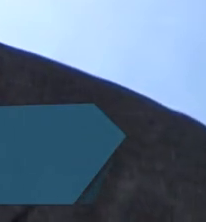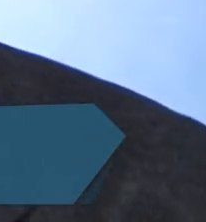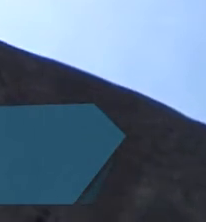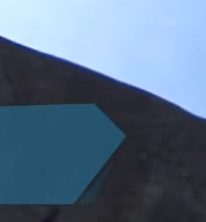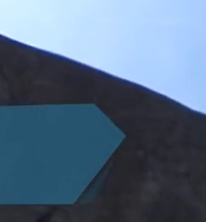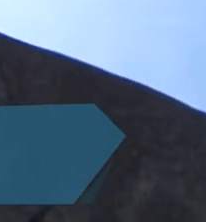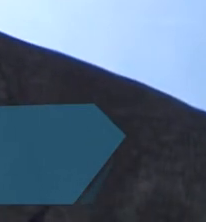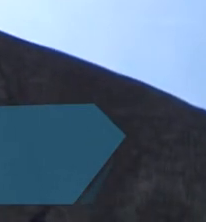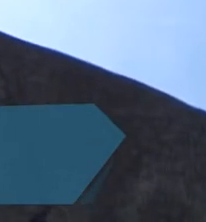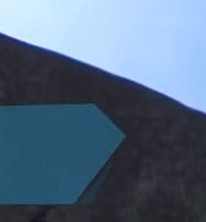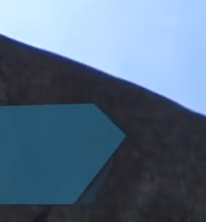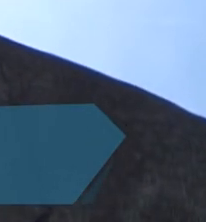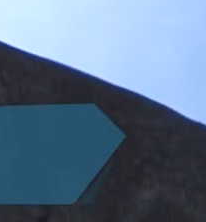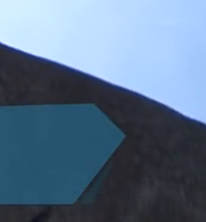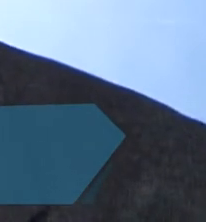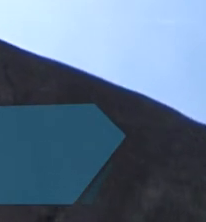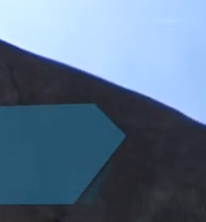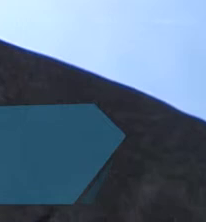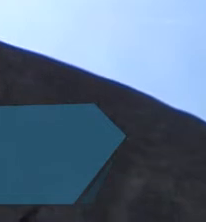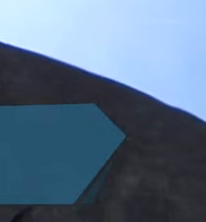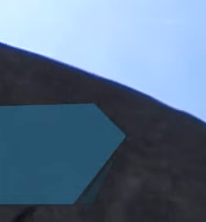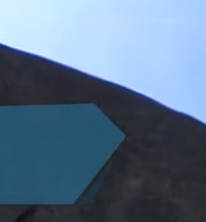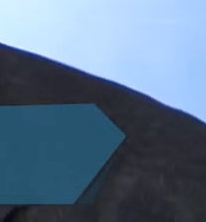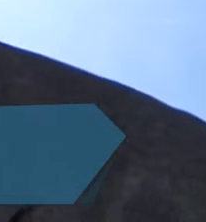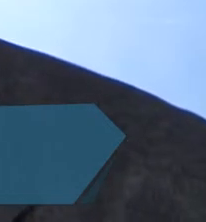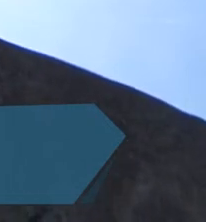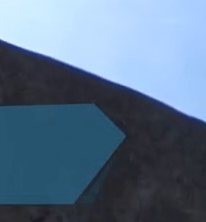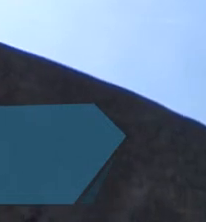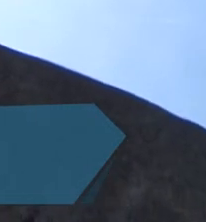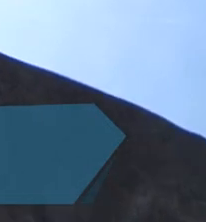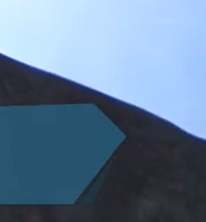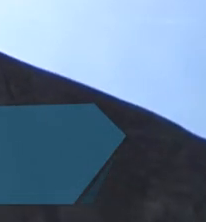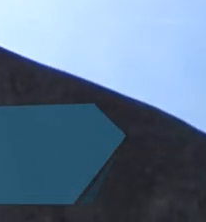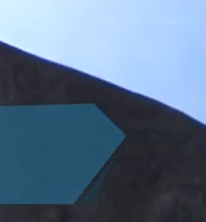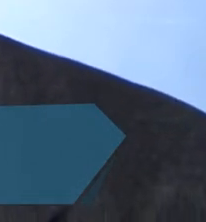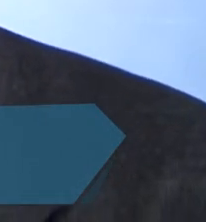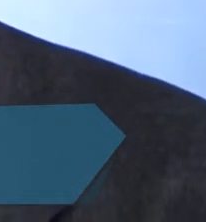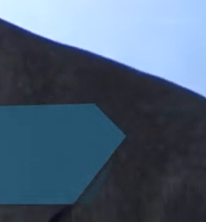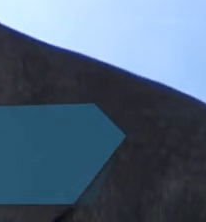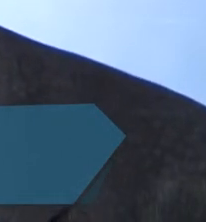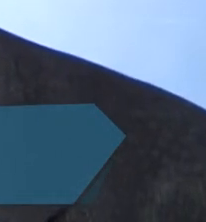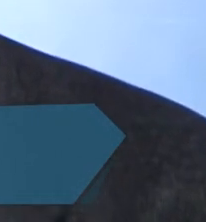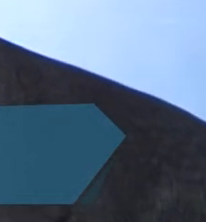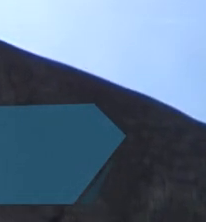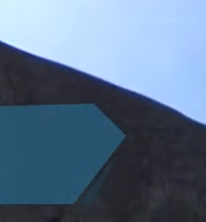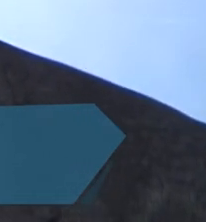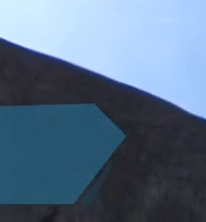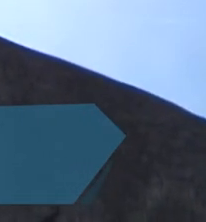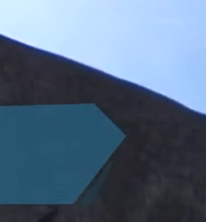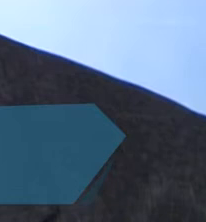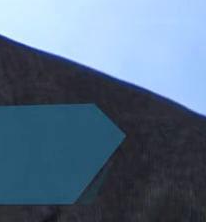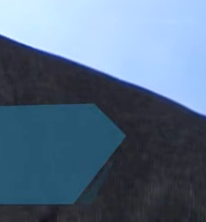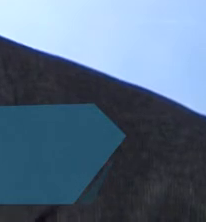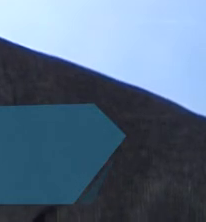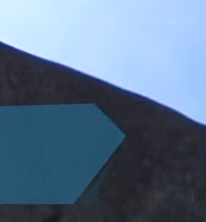institución frente al resto de los actores sociales. Empiezo por el Estado, sigo con la sociedad civil. Creo que la universidad tiene que abrirse